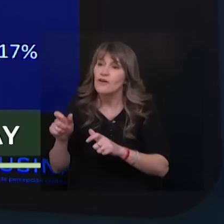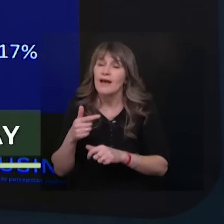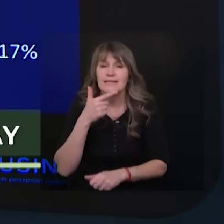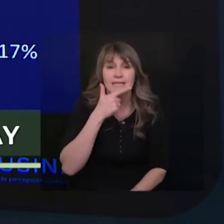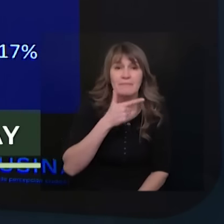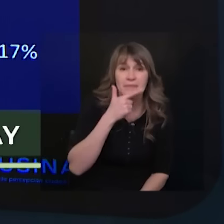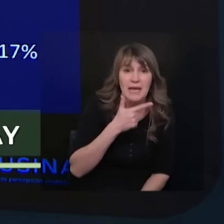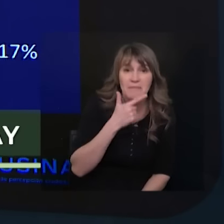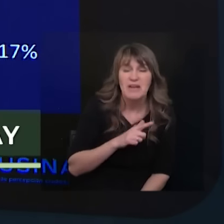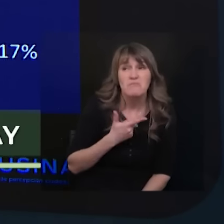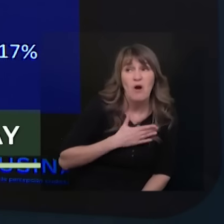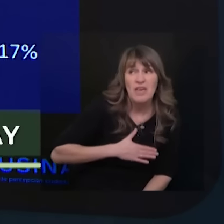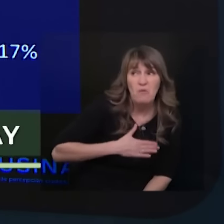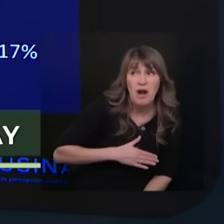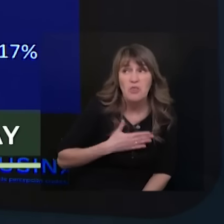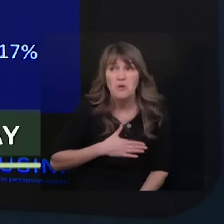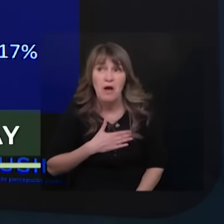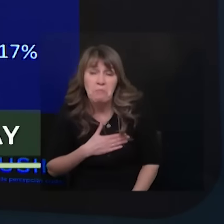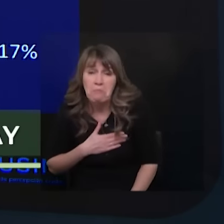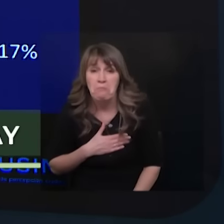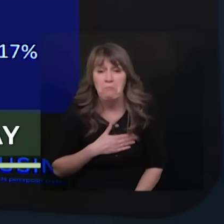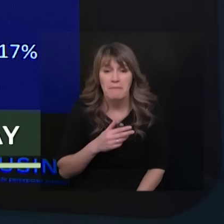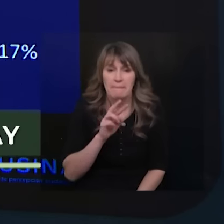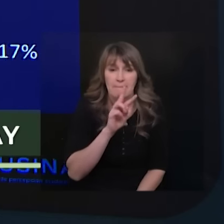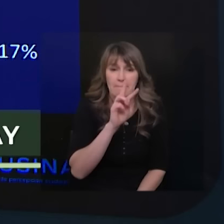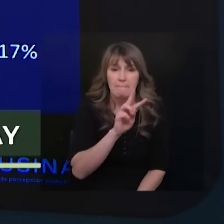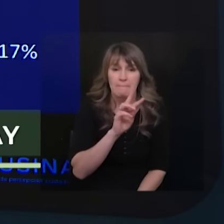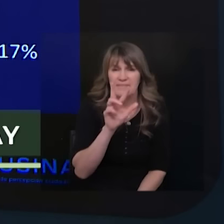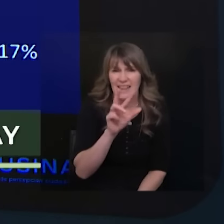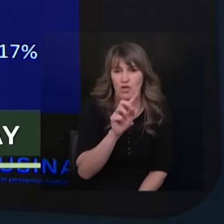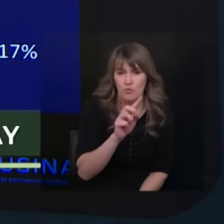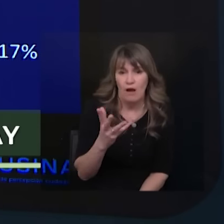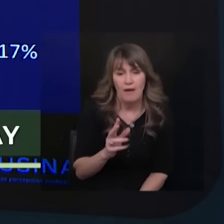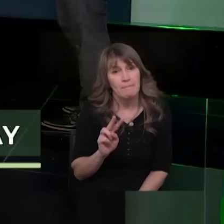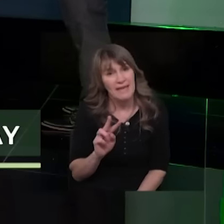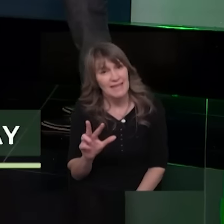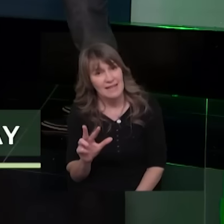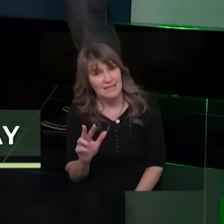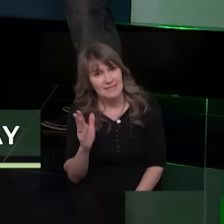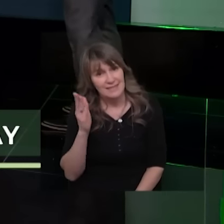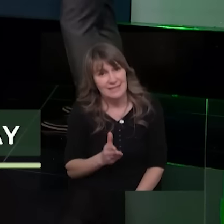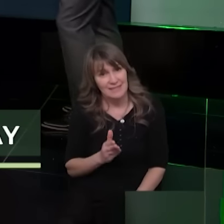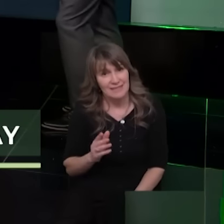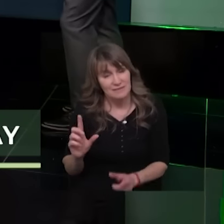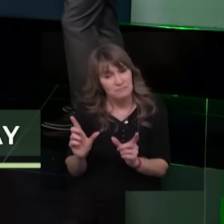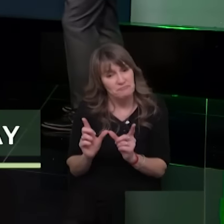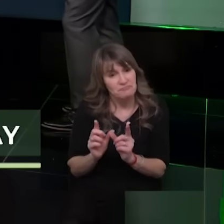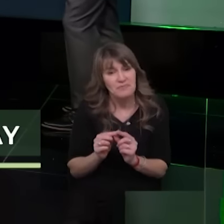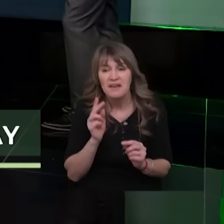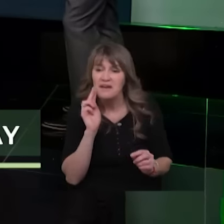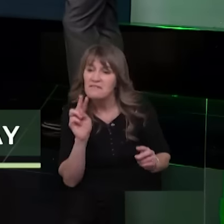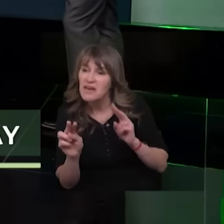decían no estar ni de acuerdo ni es acuerdo bajaron de un 31 al 23 O sea que vemos que el ha cambiado